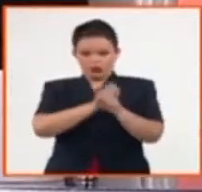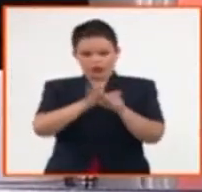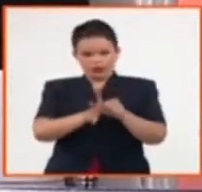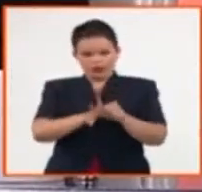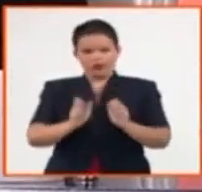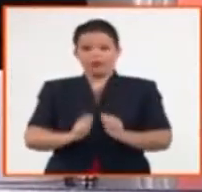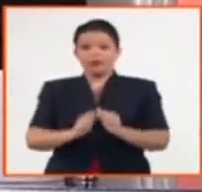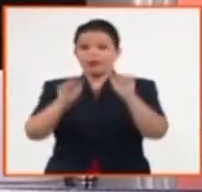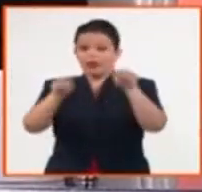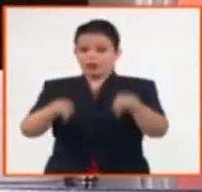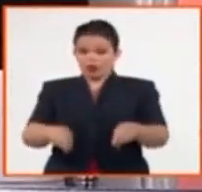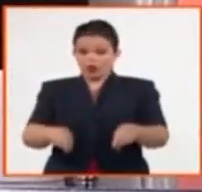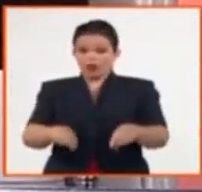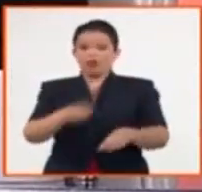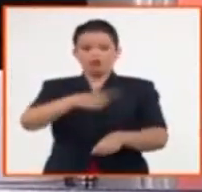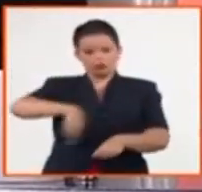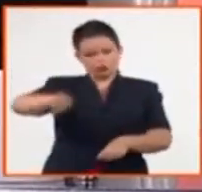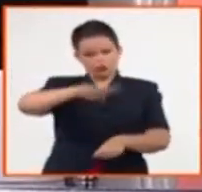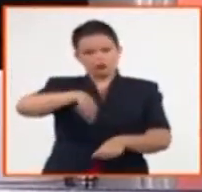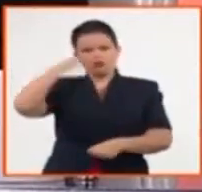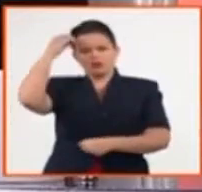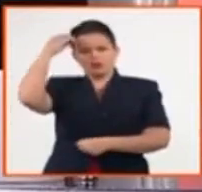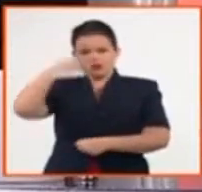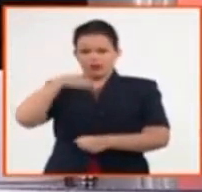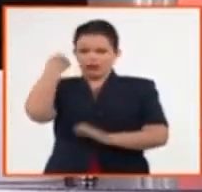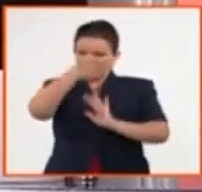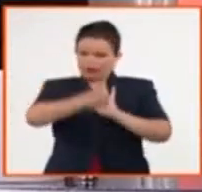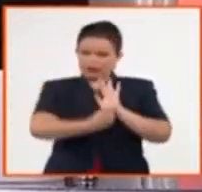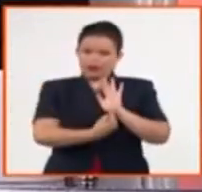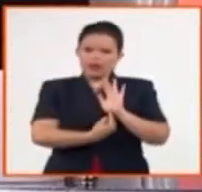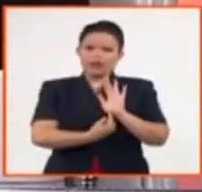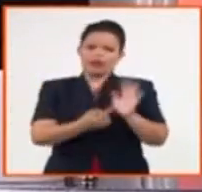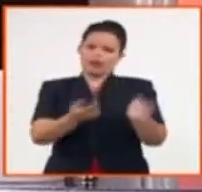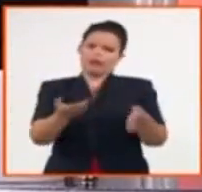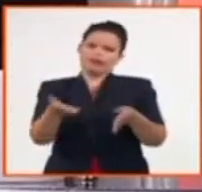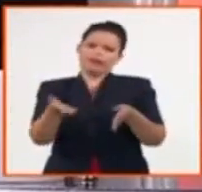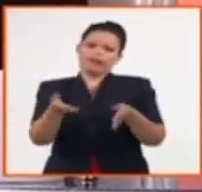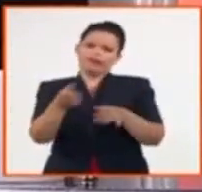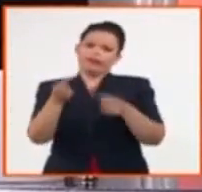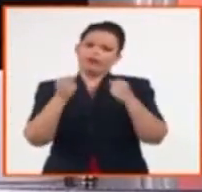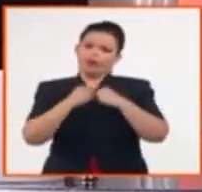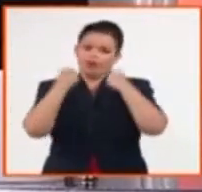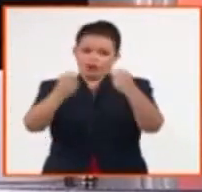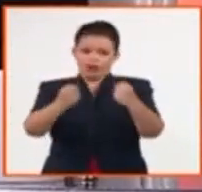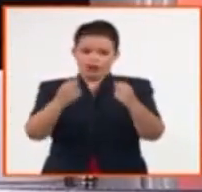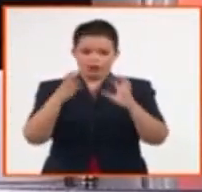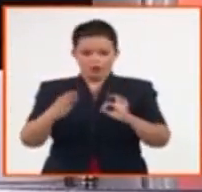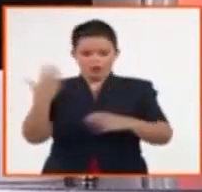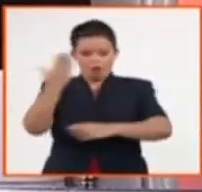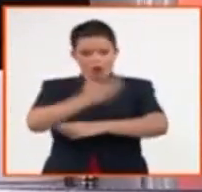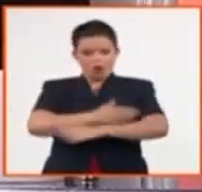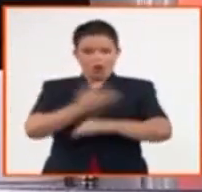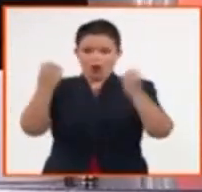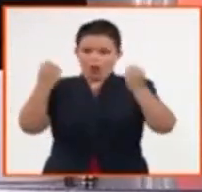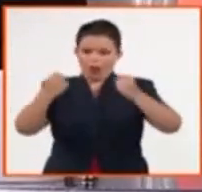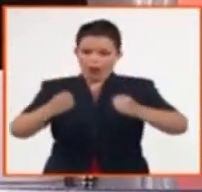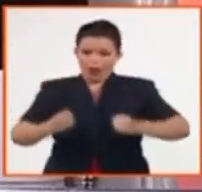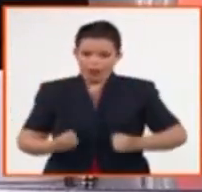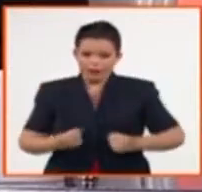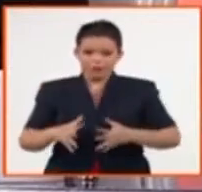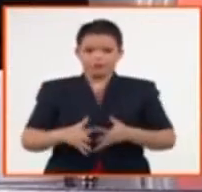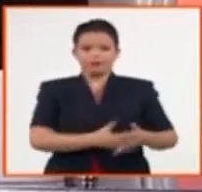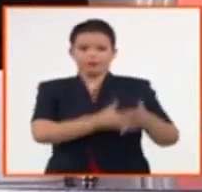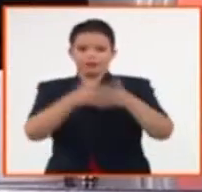circunstancias, que no es un secreto para nadie, caracterizada por el recrudecimiento del bloqueo de los Estados Unidos, solamente un país con una